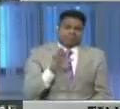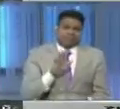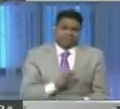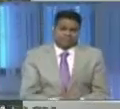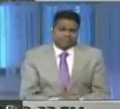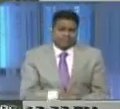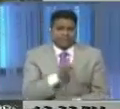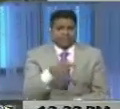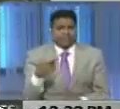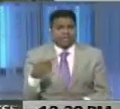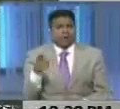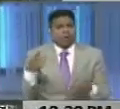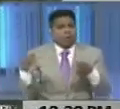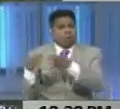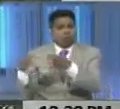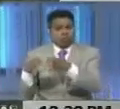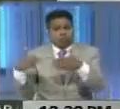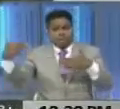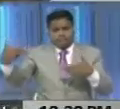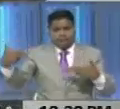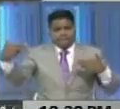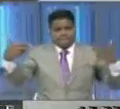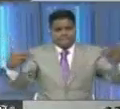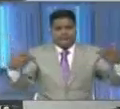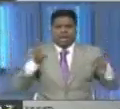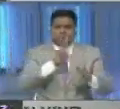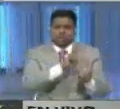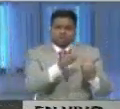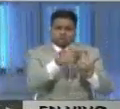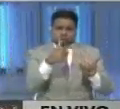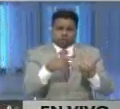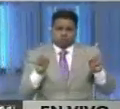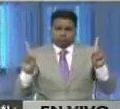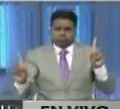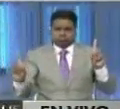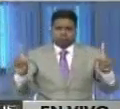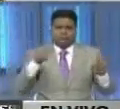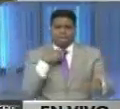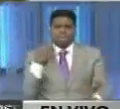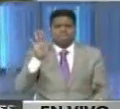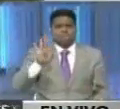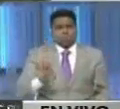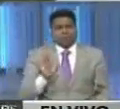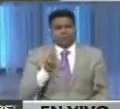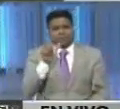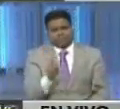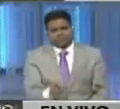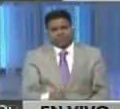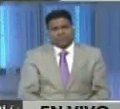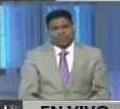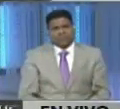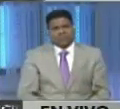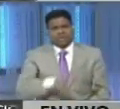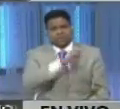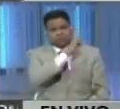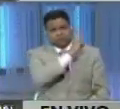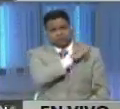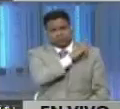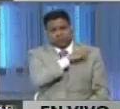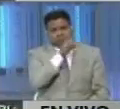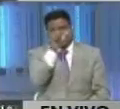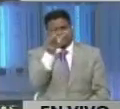los grupos que se enfrentaron con los efectivos Y tenemos dos detenidos entre ellos también el dueño de la